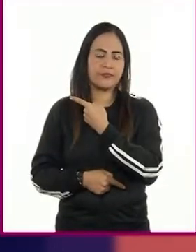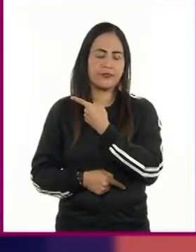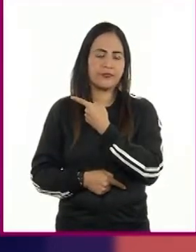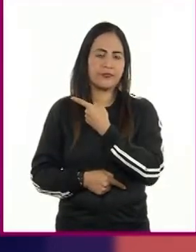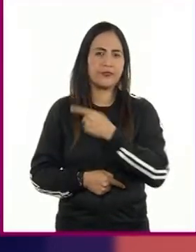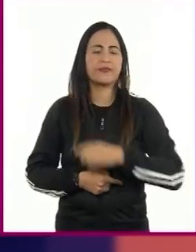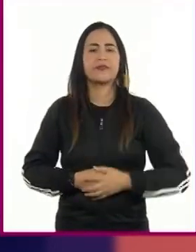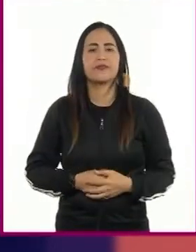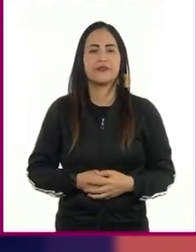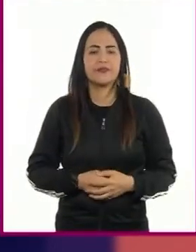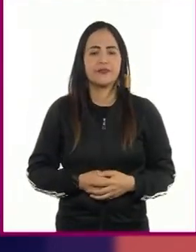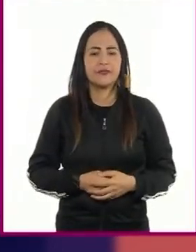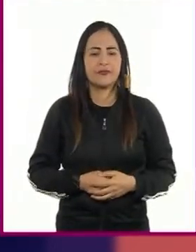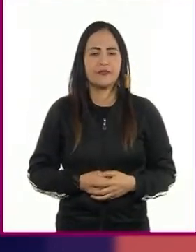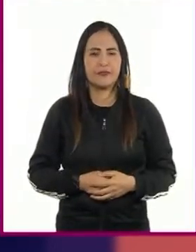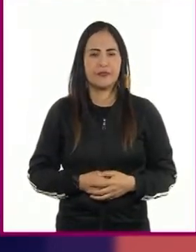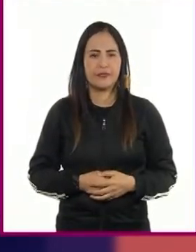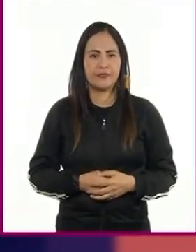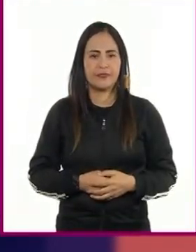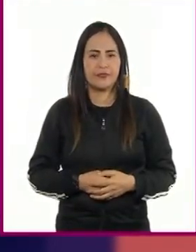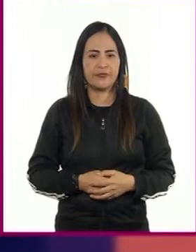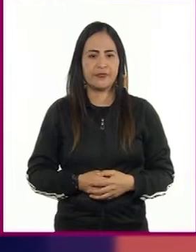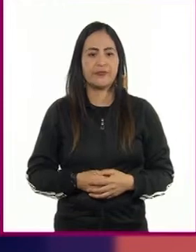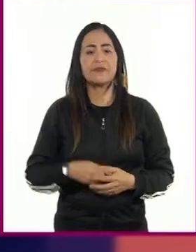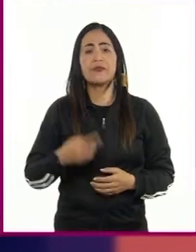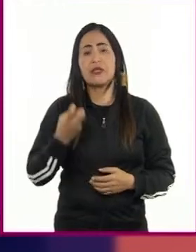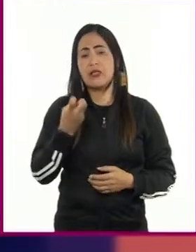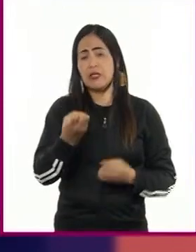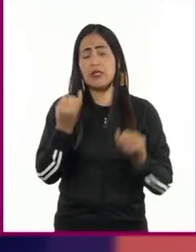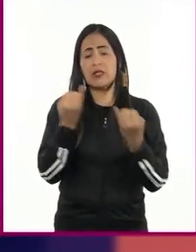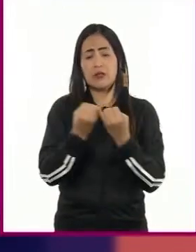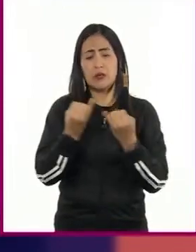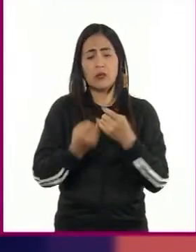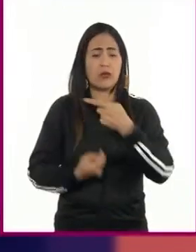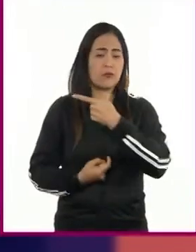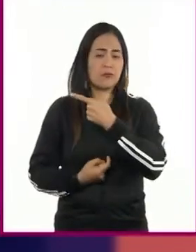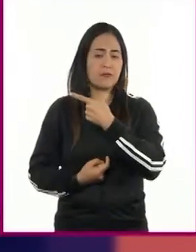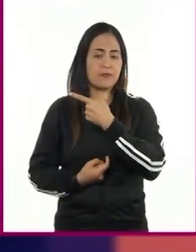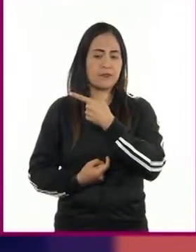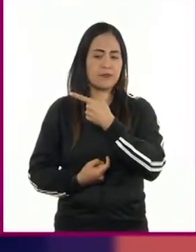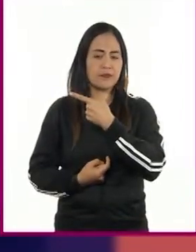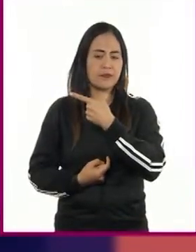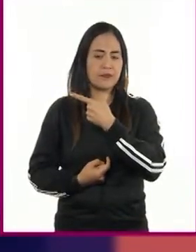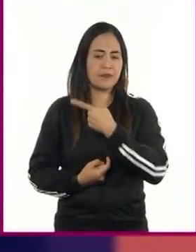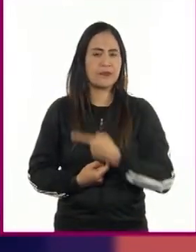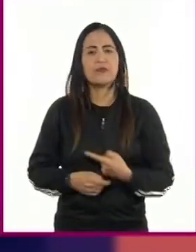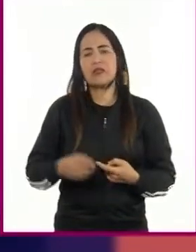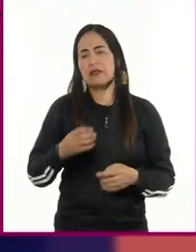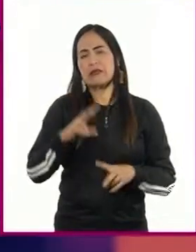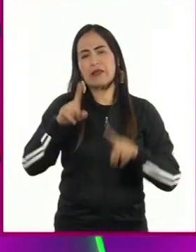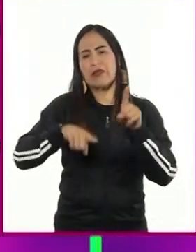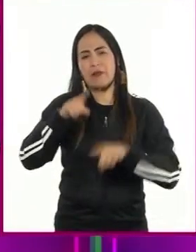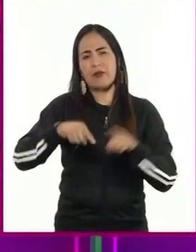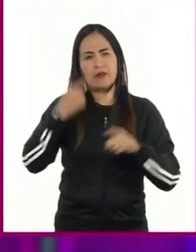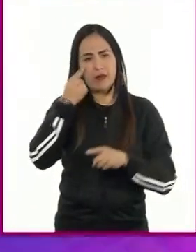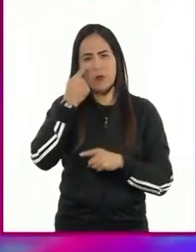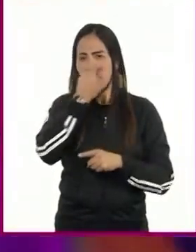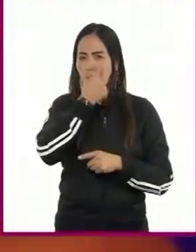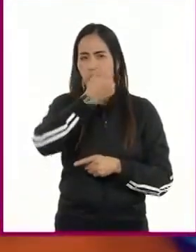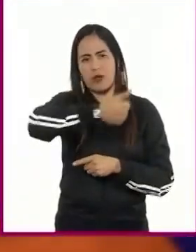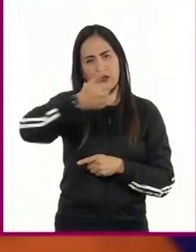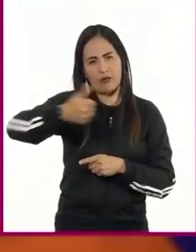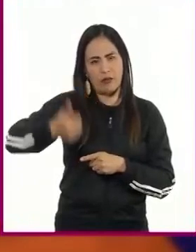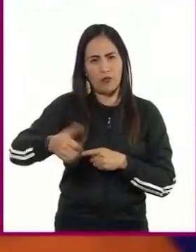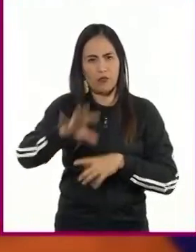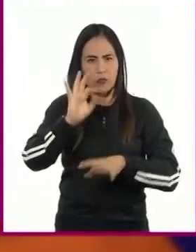sea de utilidad para su exposición y aquella que no es tan significativa, según los criterios que hayan establecido. Los